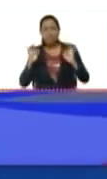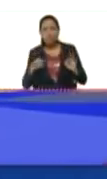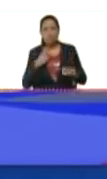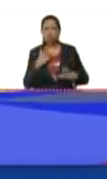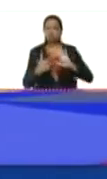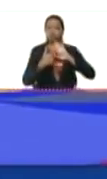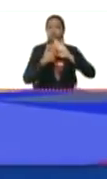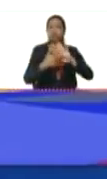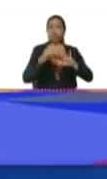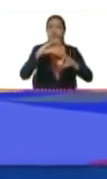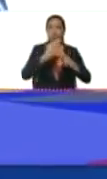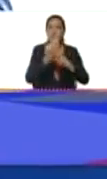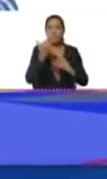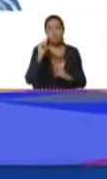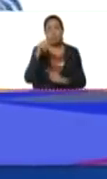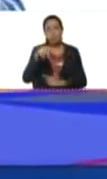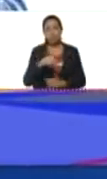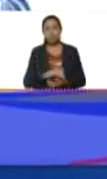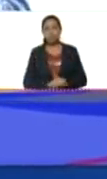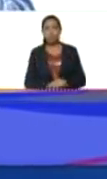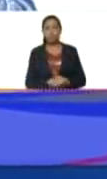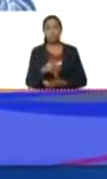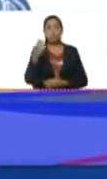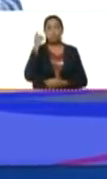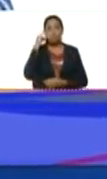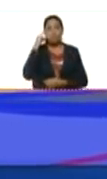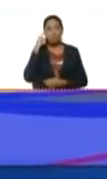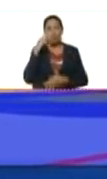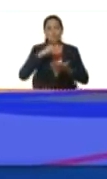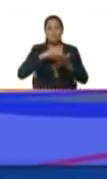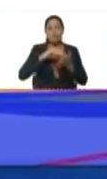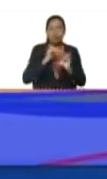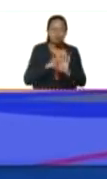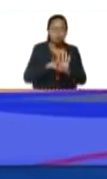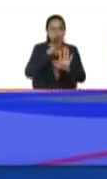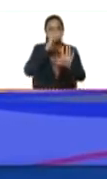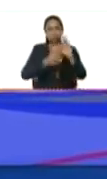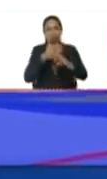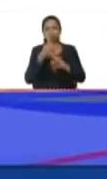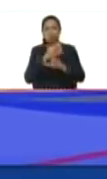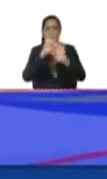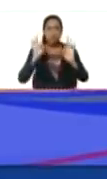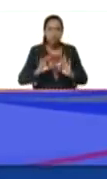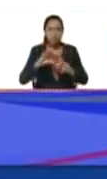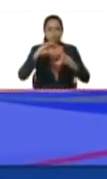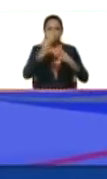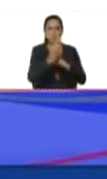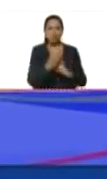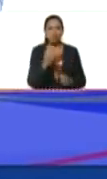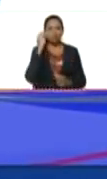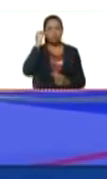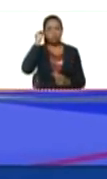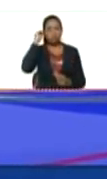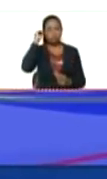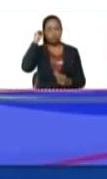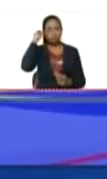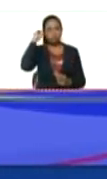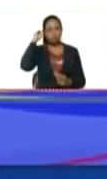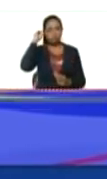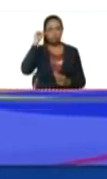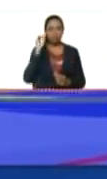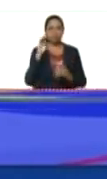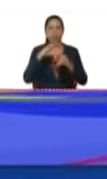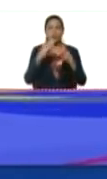expresiones culturales que, como ustedes saben, Miranda, hay una gran densidad en esas expresiones culturales. Es decir, el gobierno comunitario es el punto